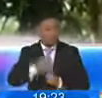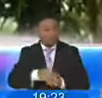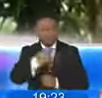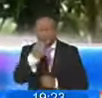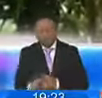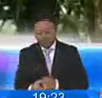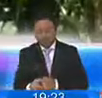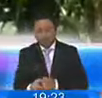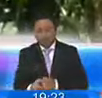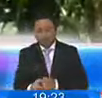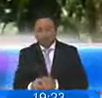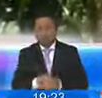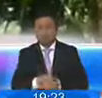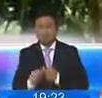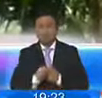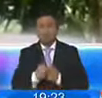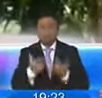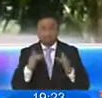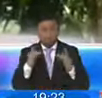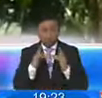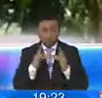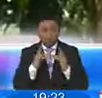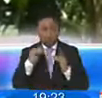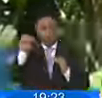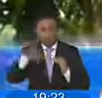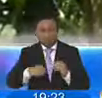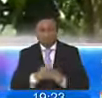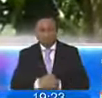y... Junto a la cama. Junto a la cama y el señor